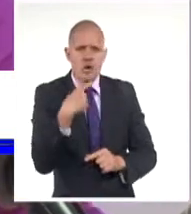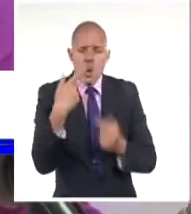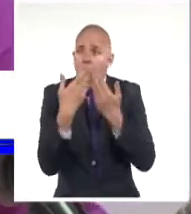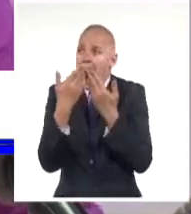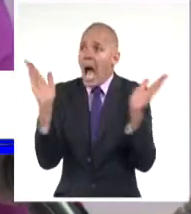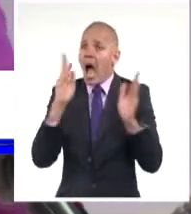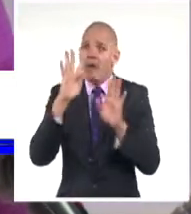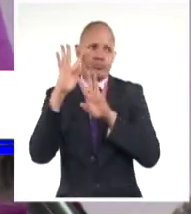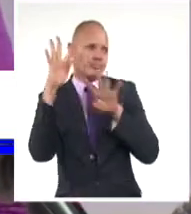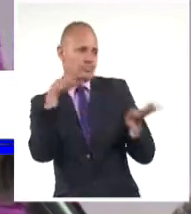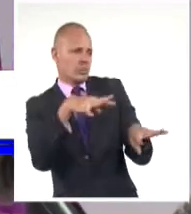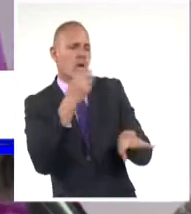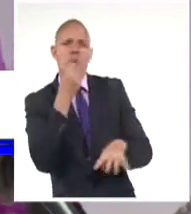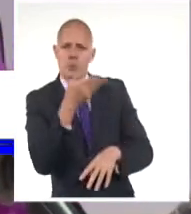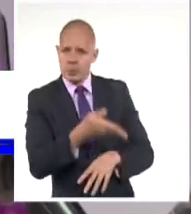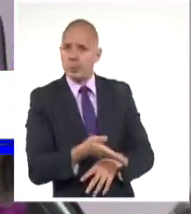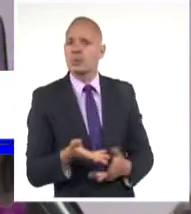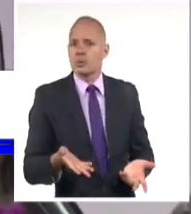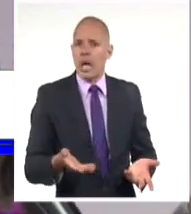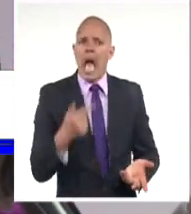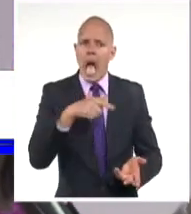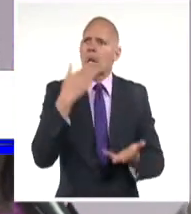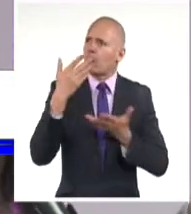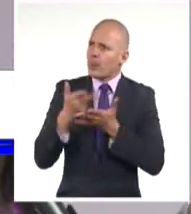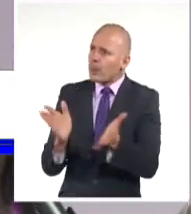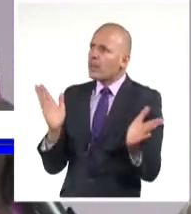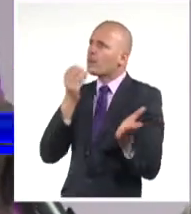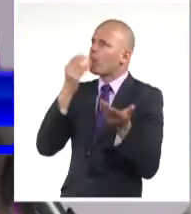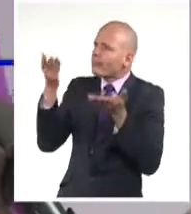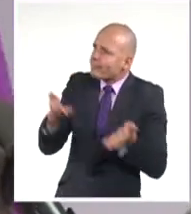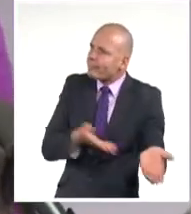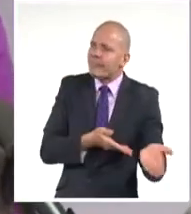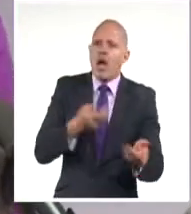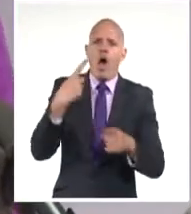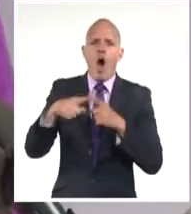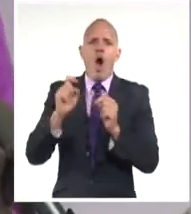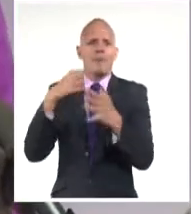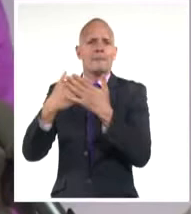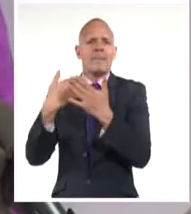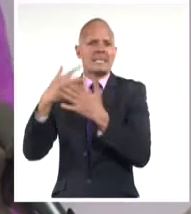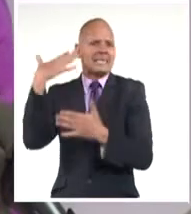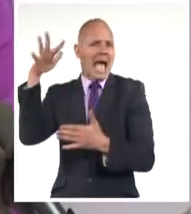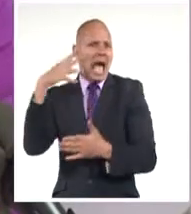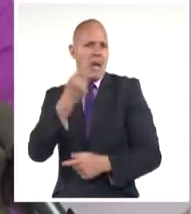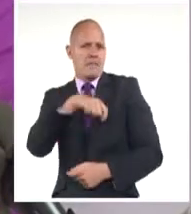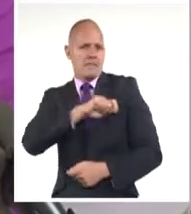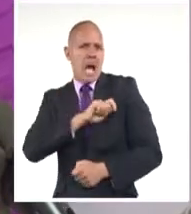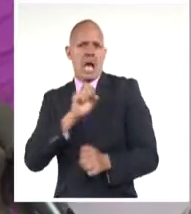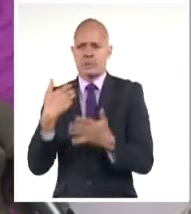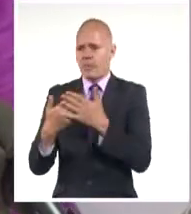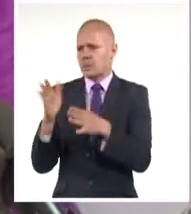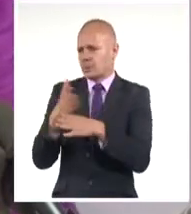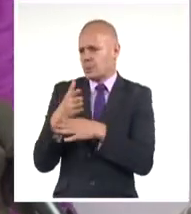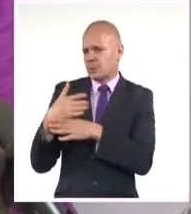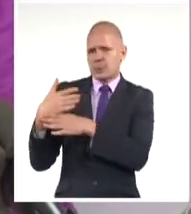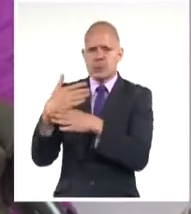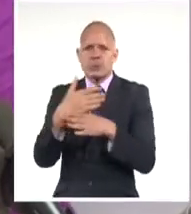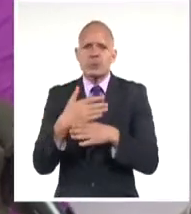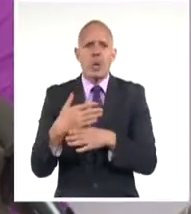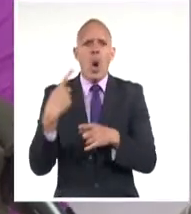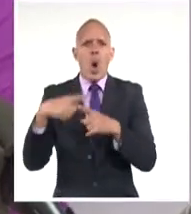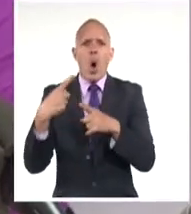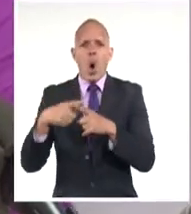abierto, disponible aquí a recibir las inversiones extranjeras, que las empresas españolas, que en de las